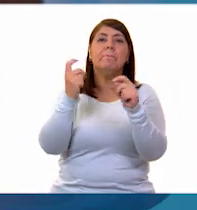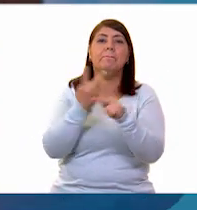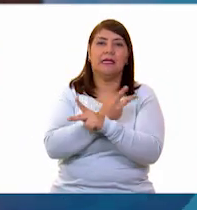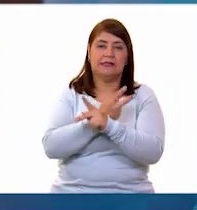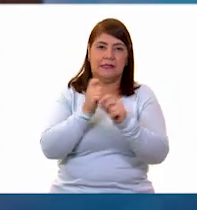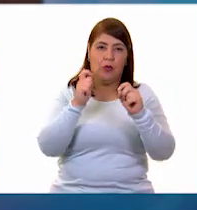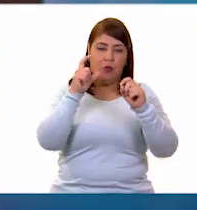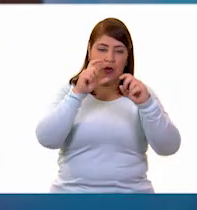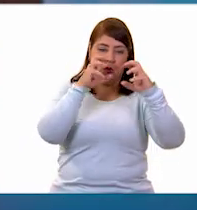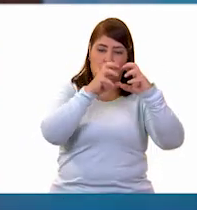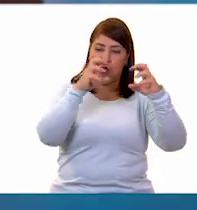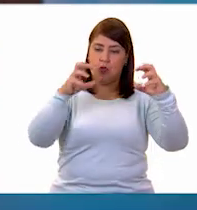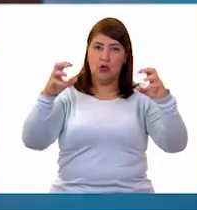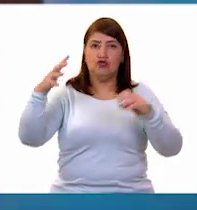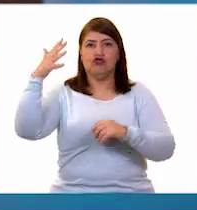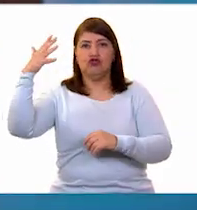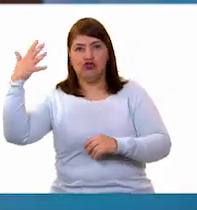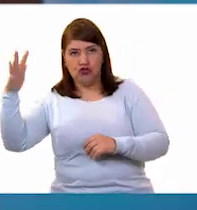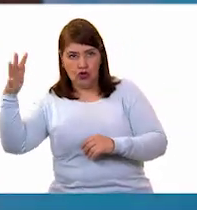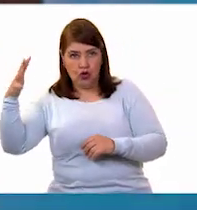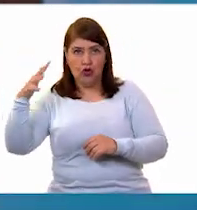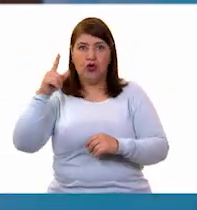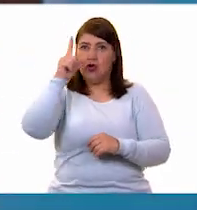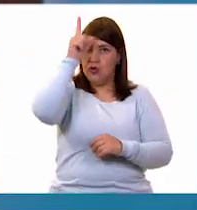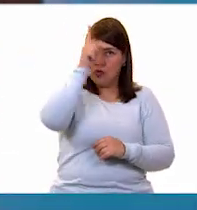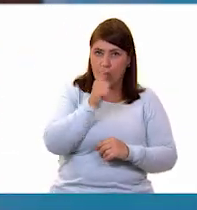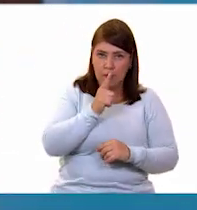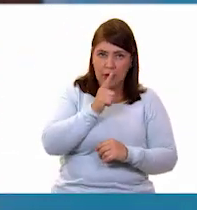Sol, la Luna y la Tierra.